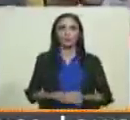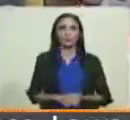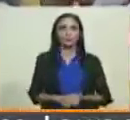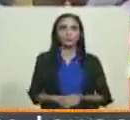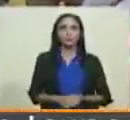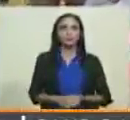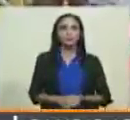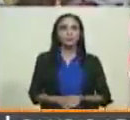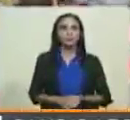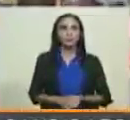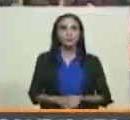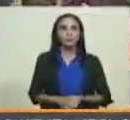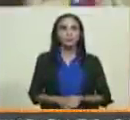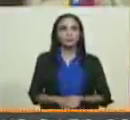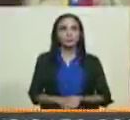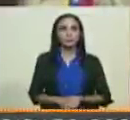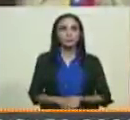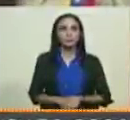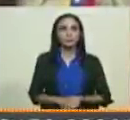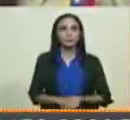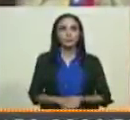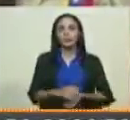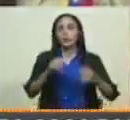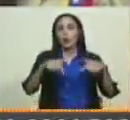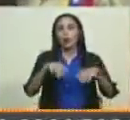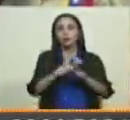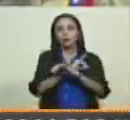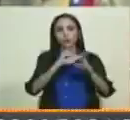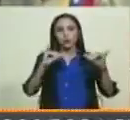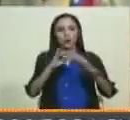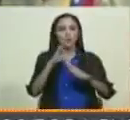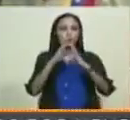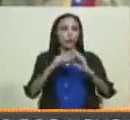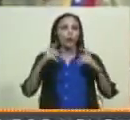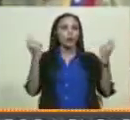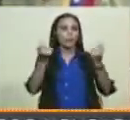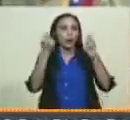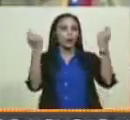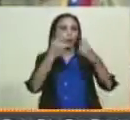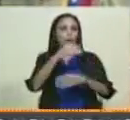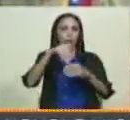Hoy estoy cerrando la campaña electoral por todo el país.